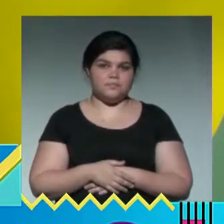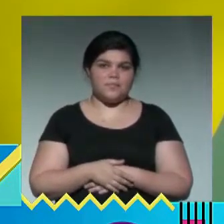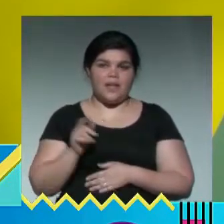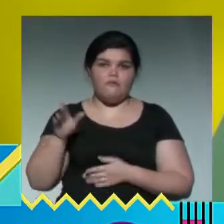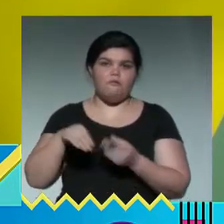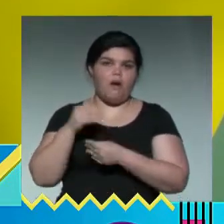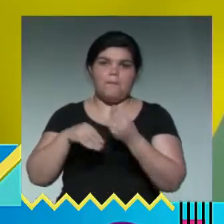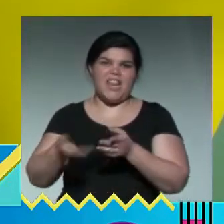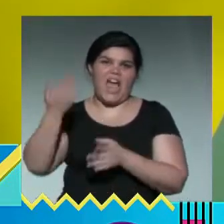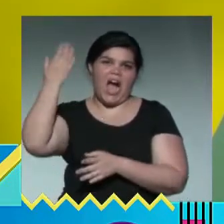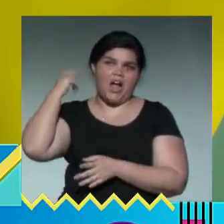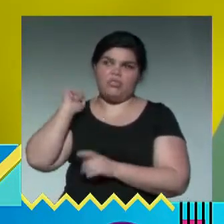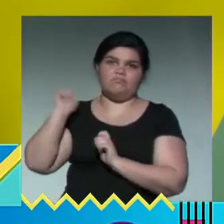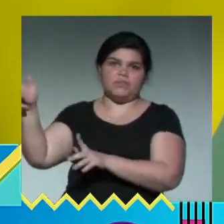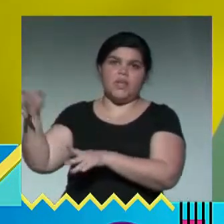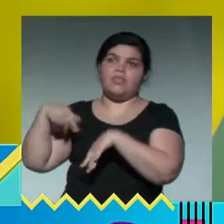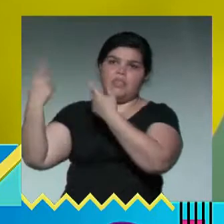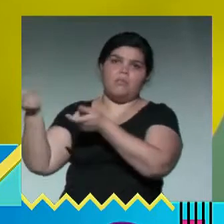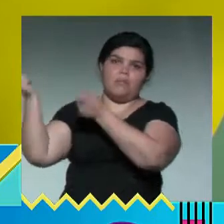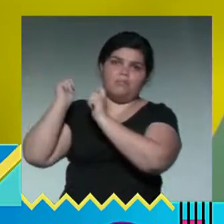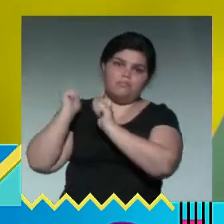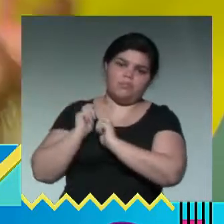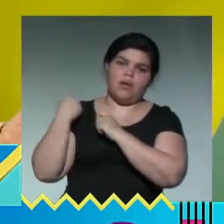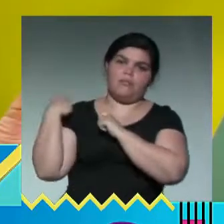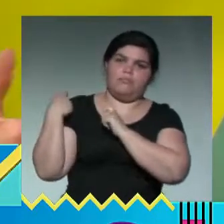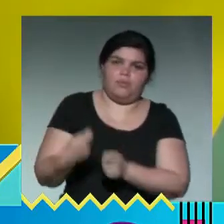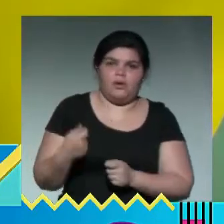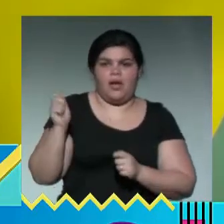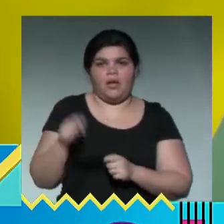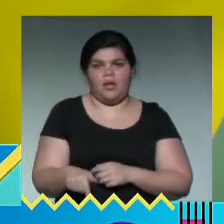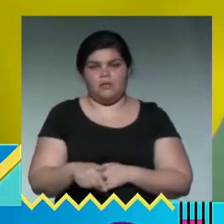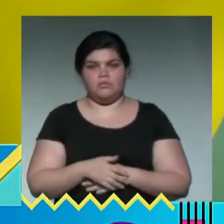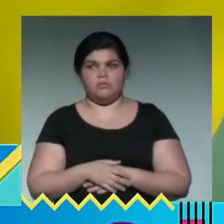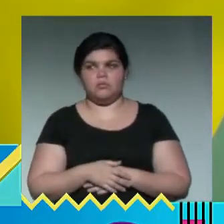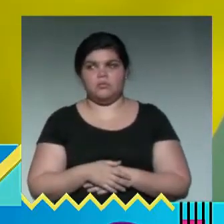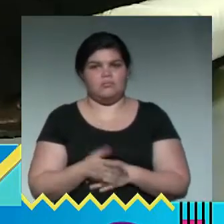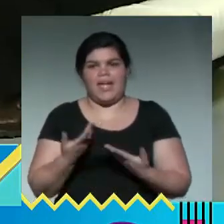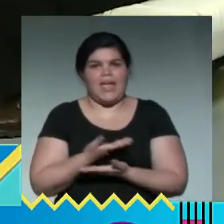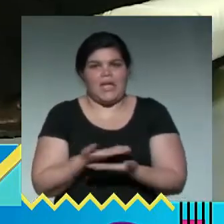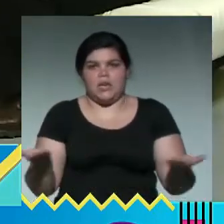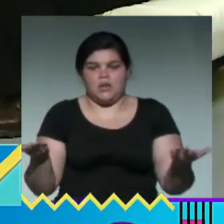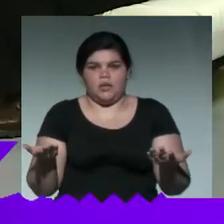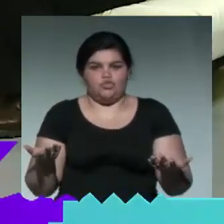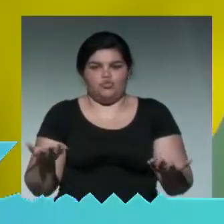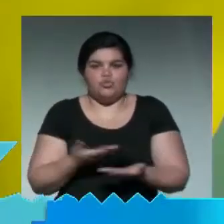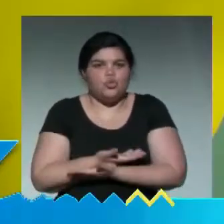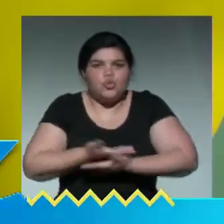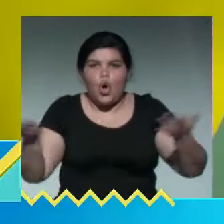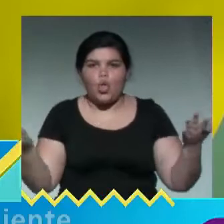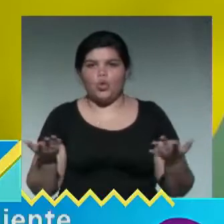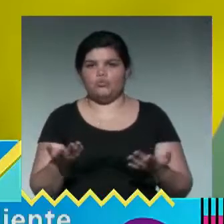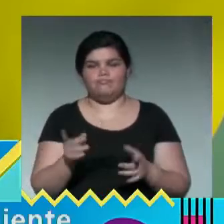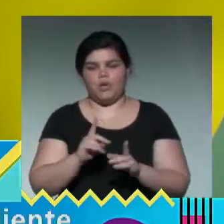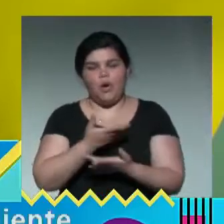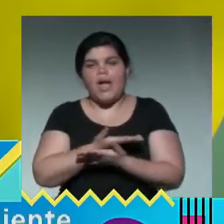no hay una conciencia en general, estoy hablando, no estoy diciendo todo el mundo, en general no hay